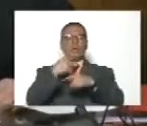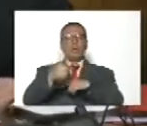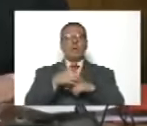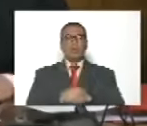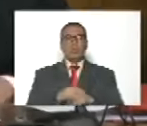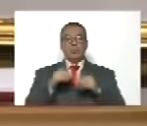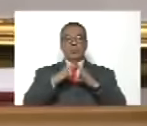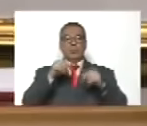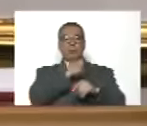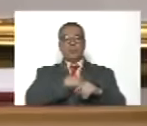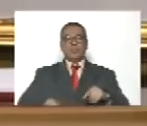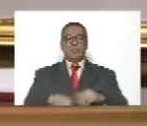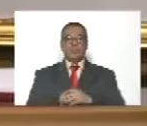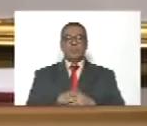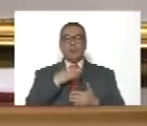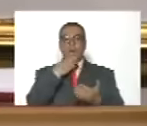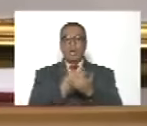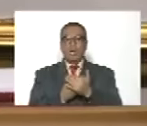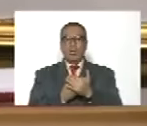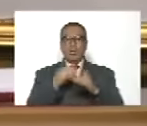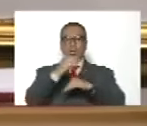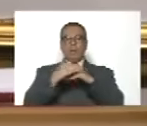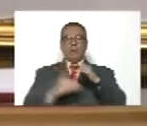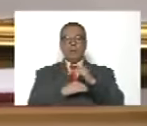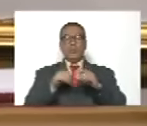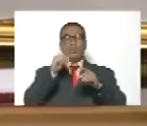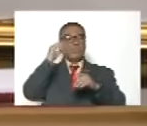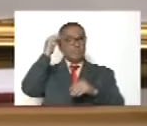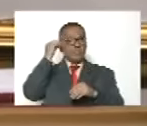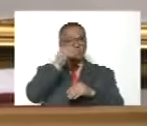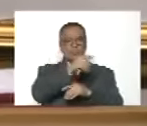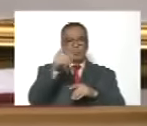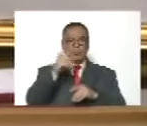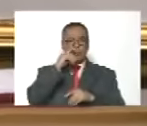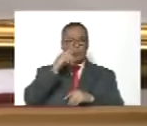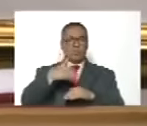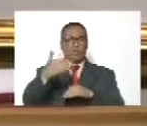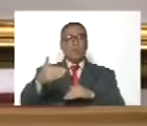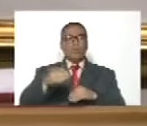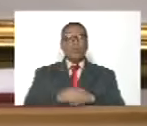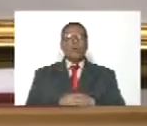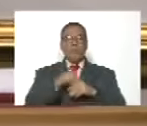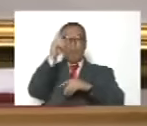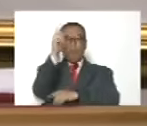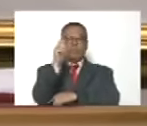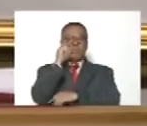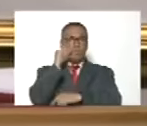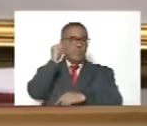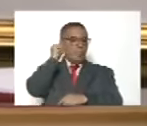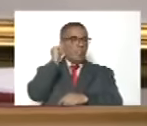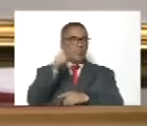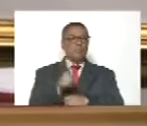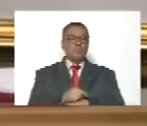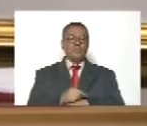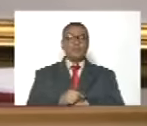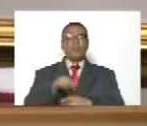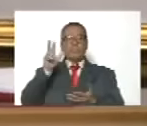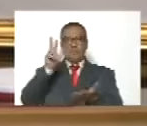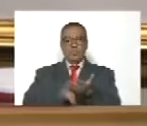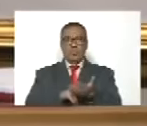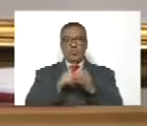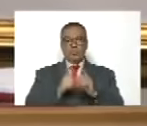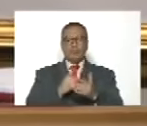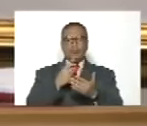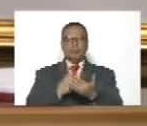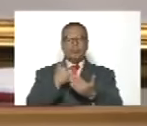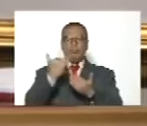ciudadano presidente. Gracias, subsecretario. En consideración, las honorables diputadas y los honorables diputados que estén a favor del